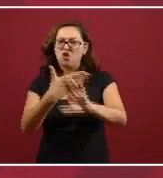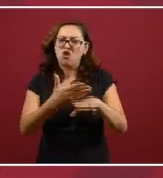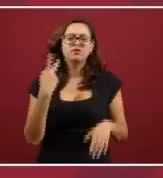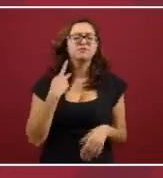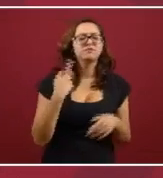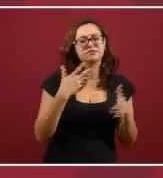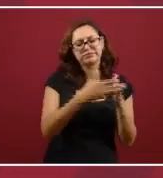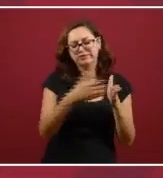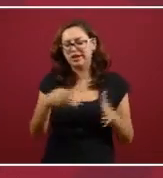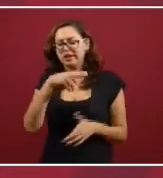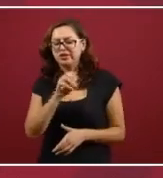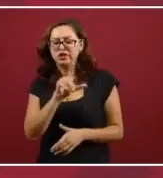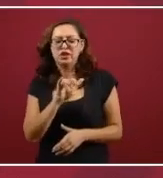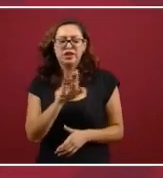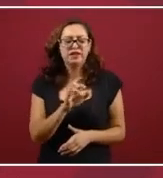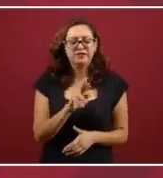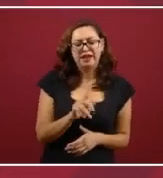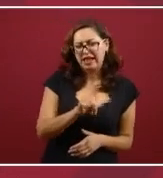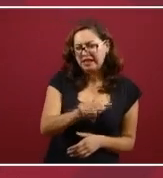yo no puedo